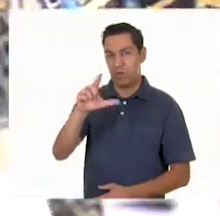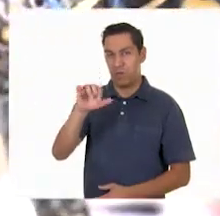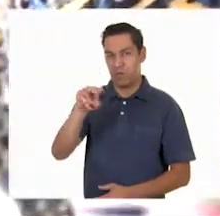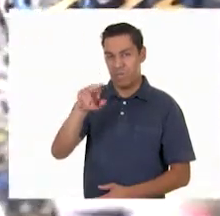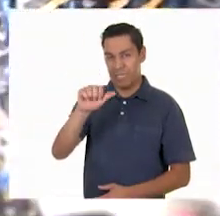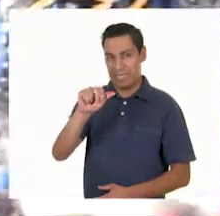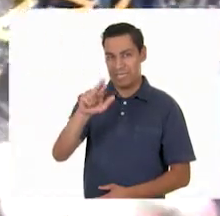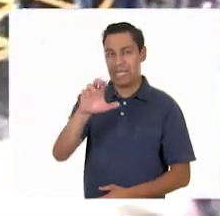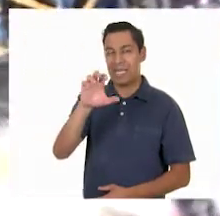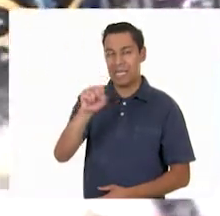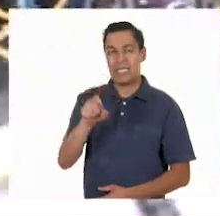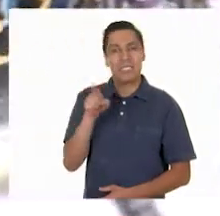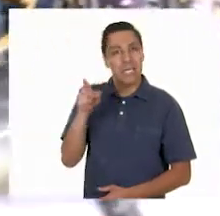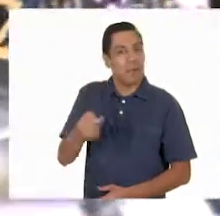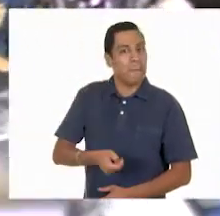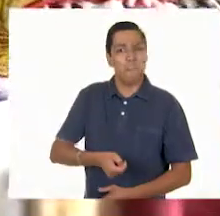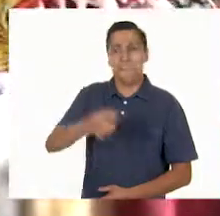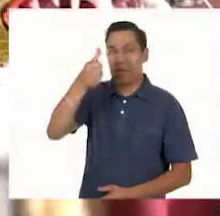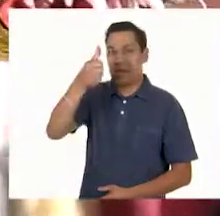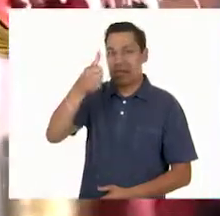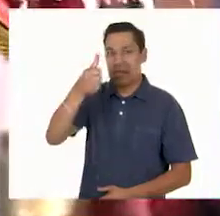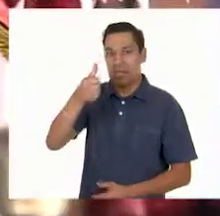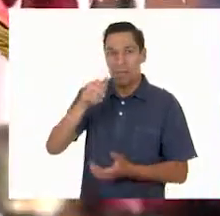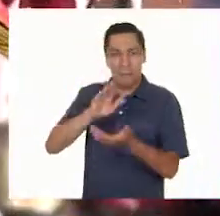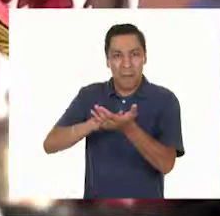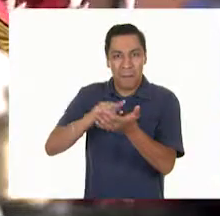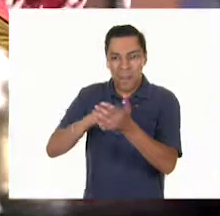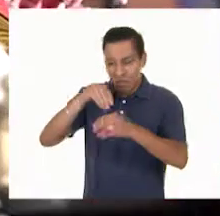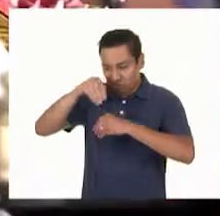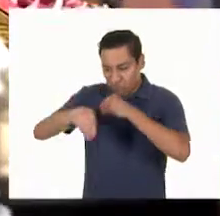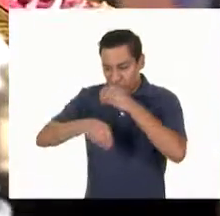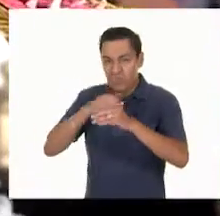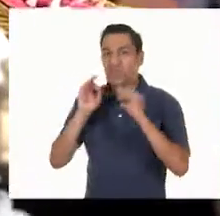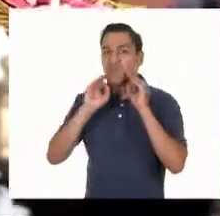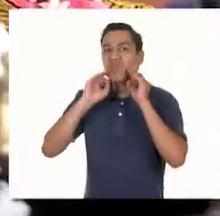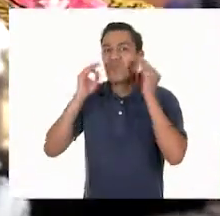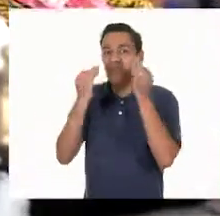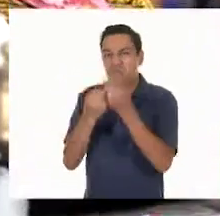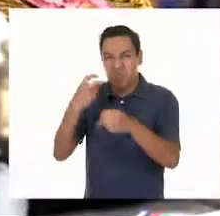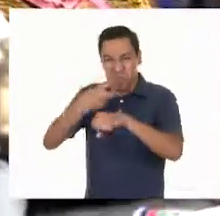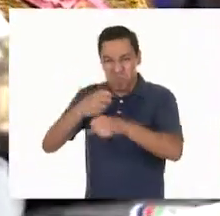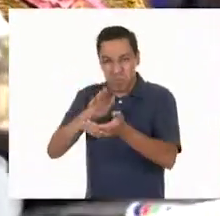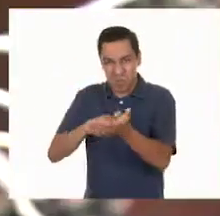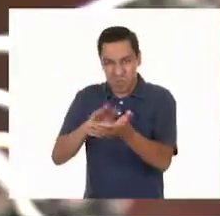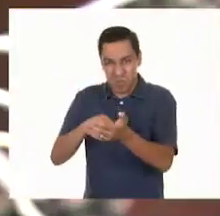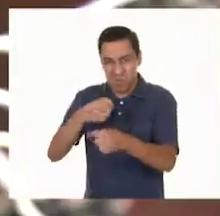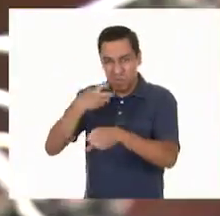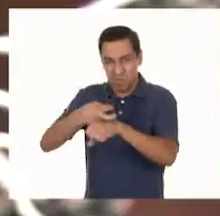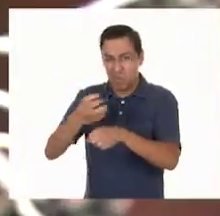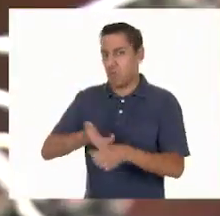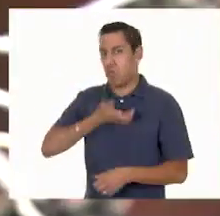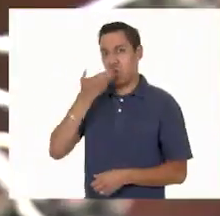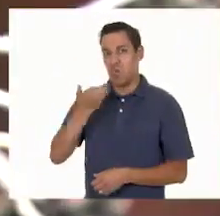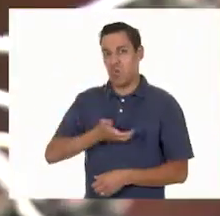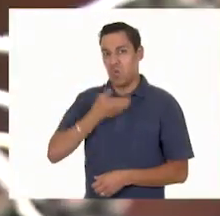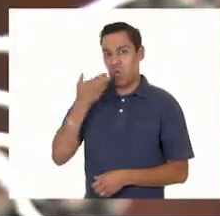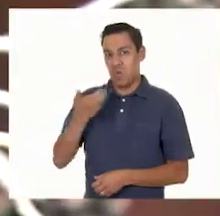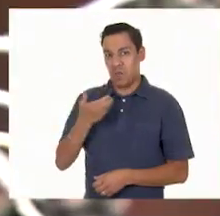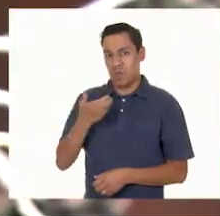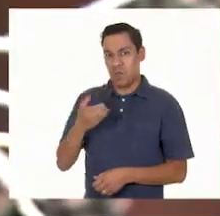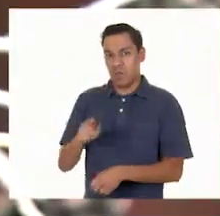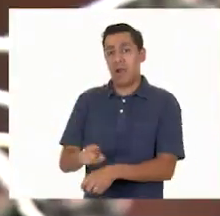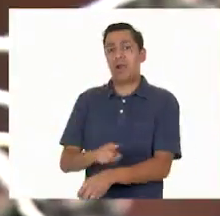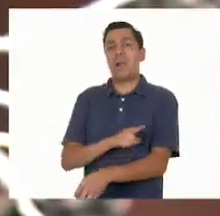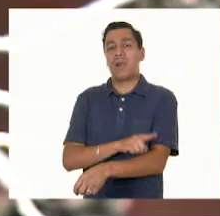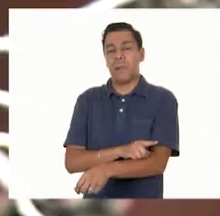después de un iniciador de la cartonería se puede ser la cartonería popular hasta que pues